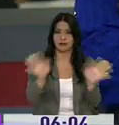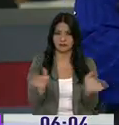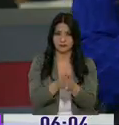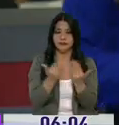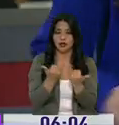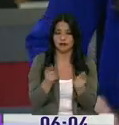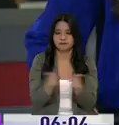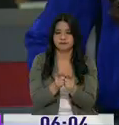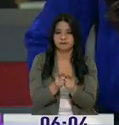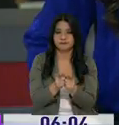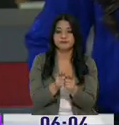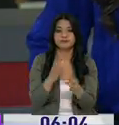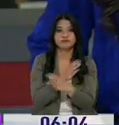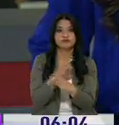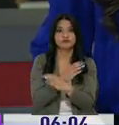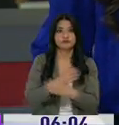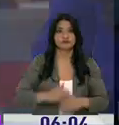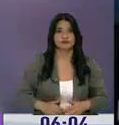cifras del coronavirus.